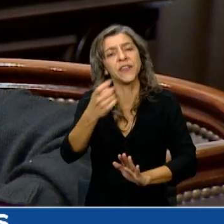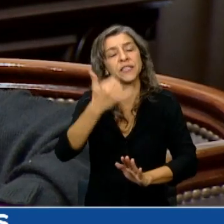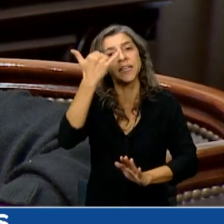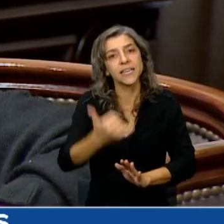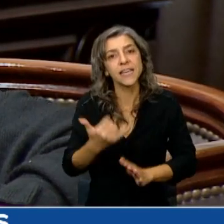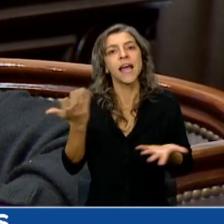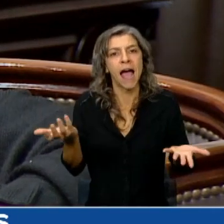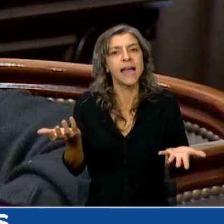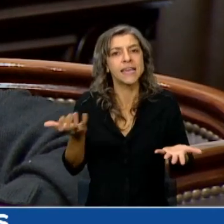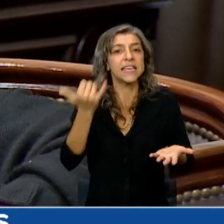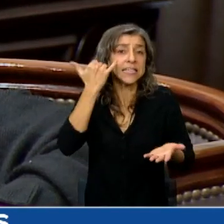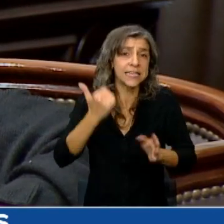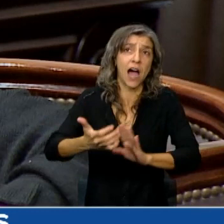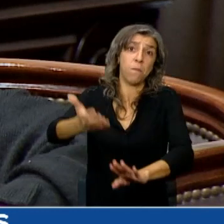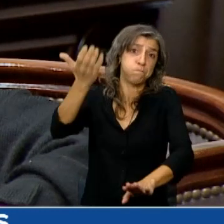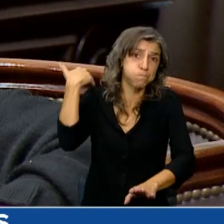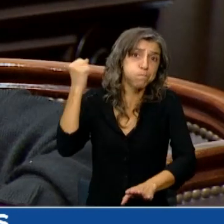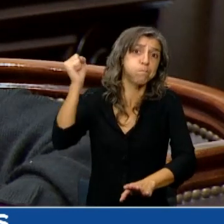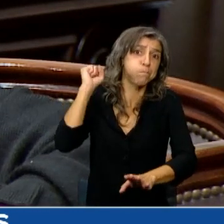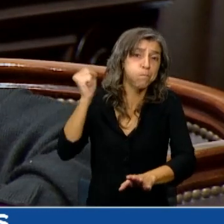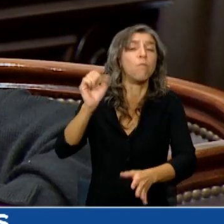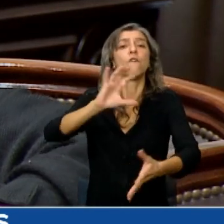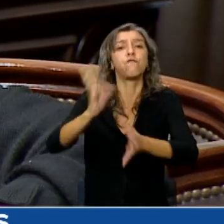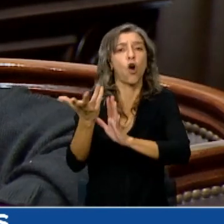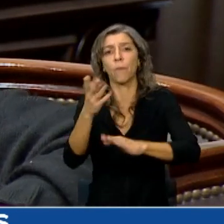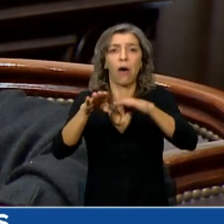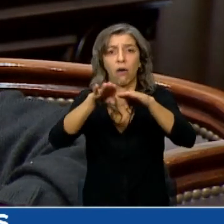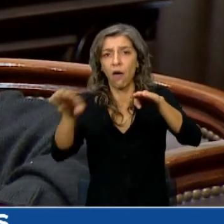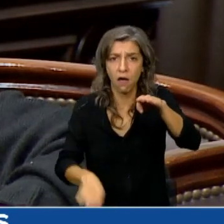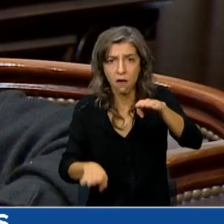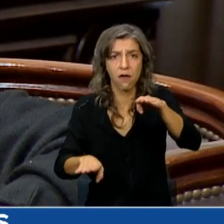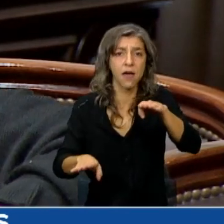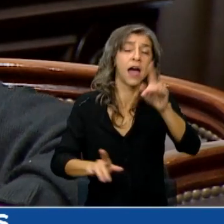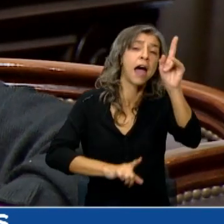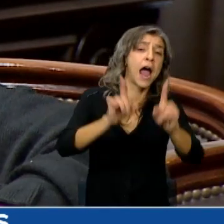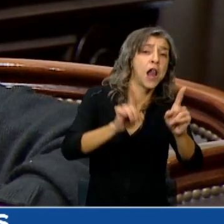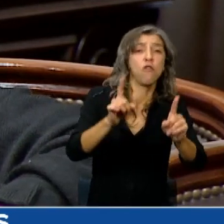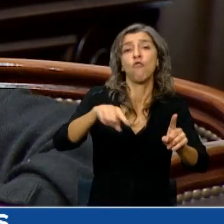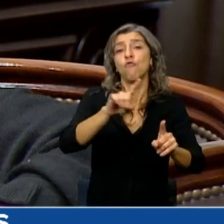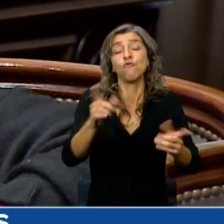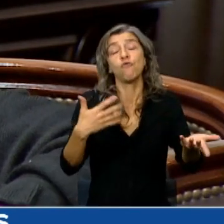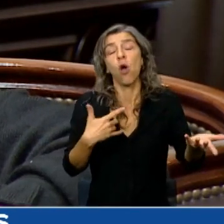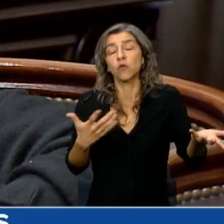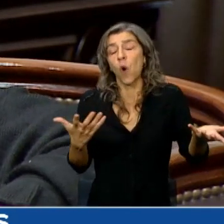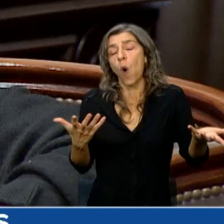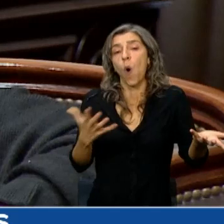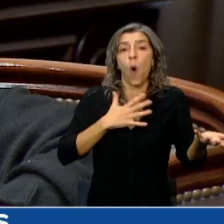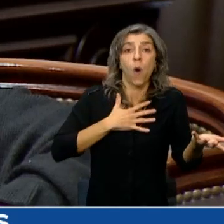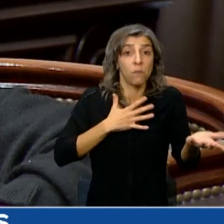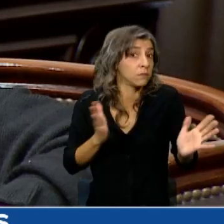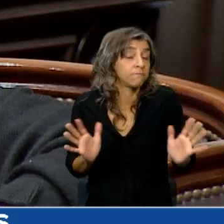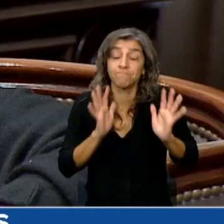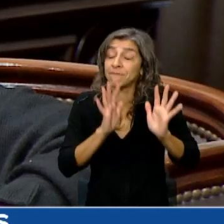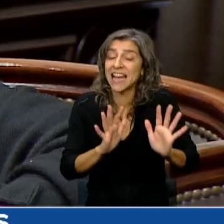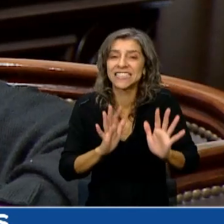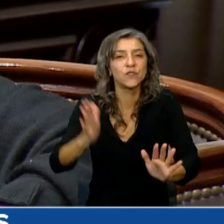trato desigual, mal que les pese a algunos y algunas. Lo hay. Hay una